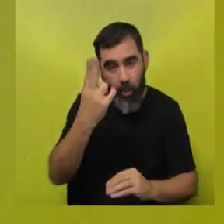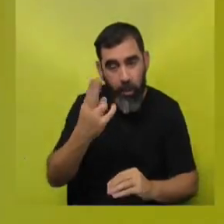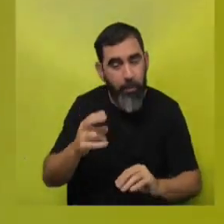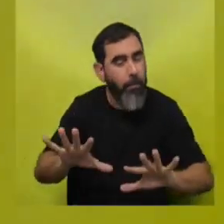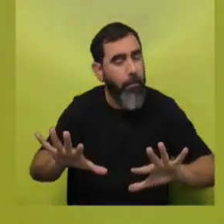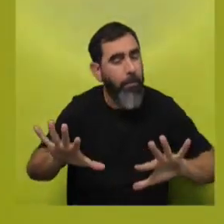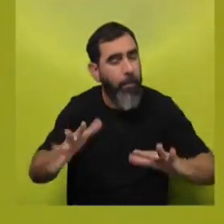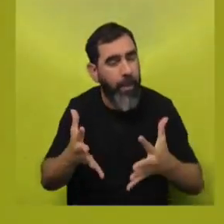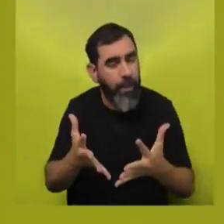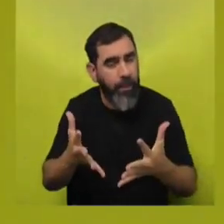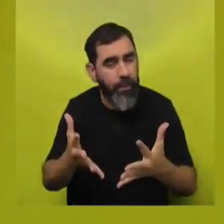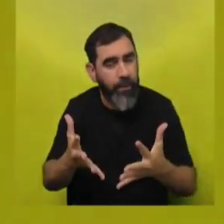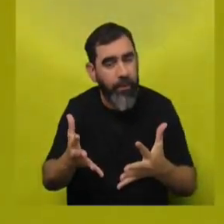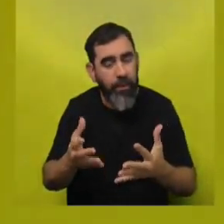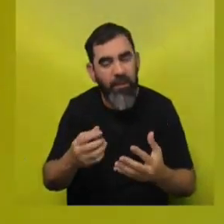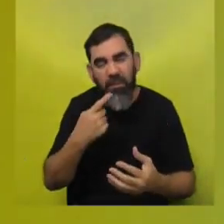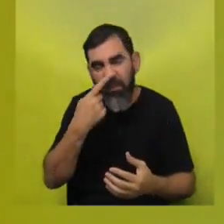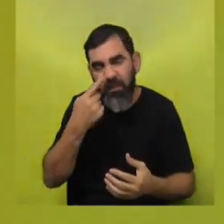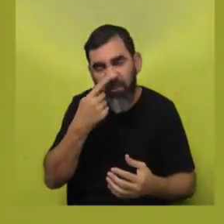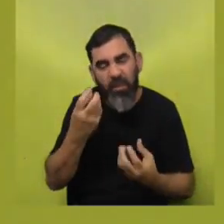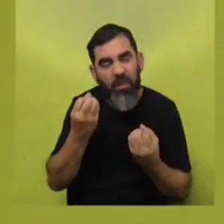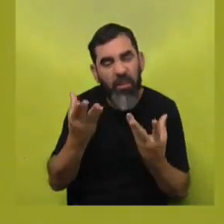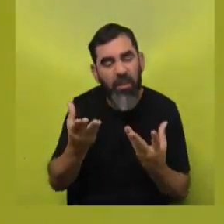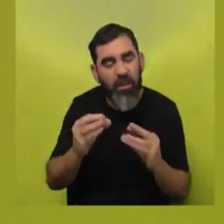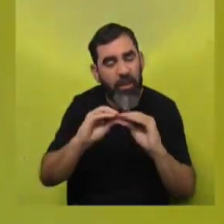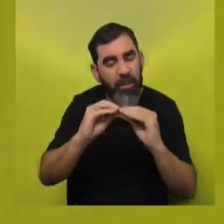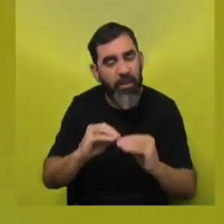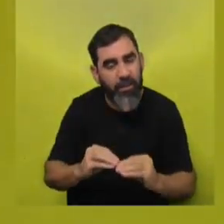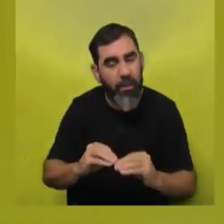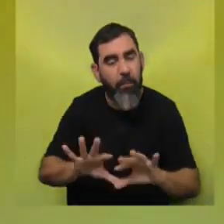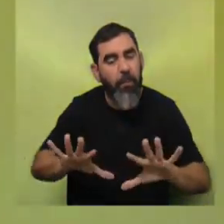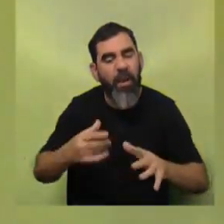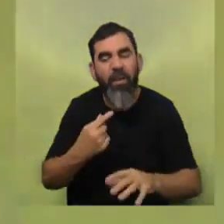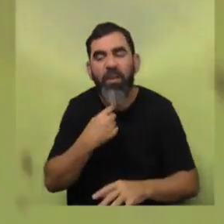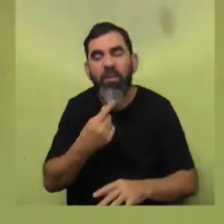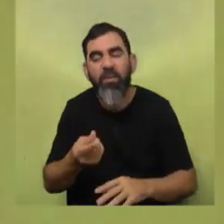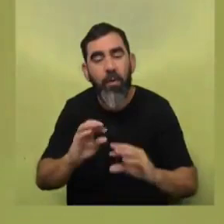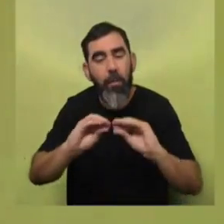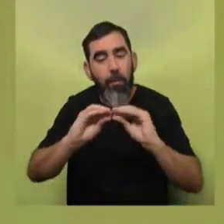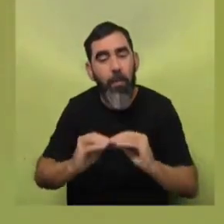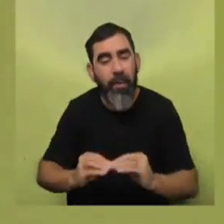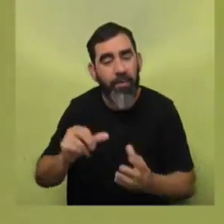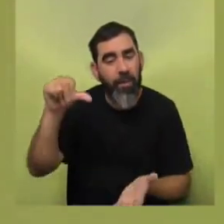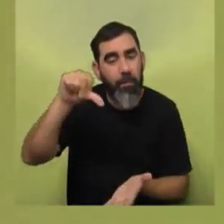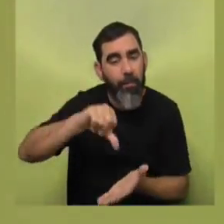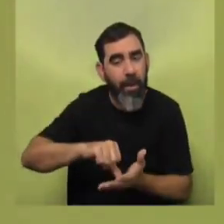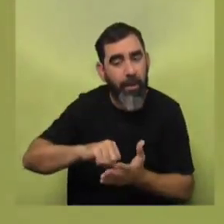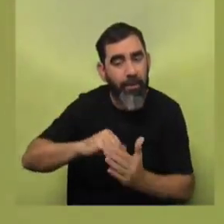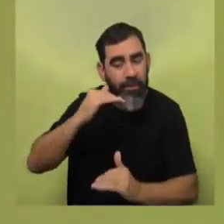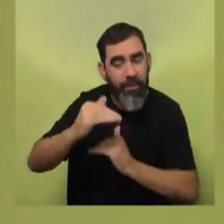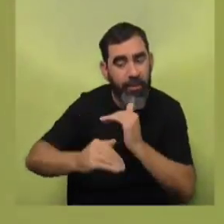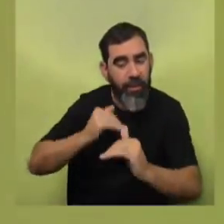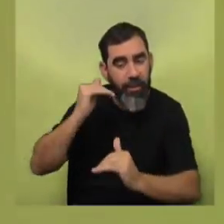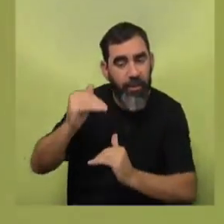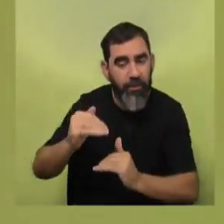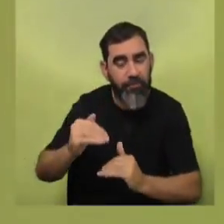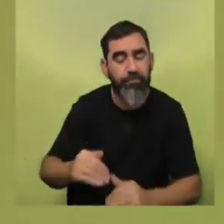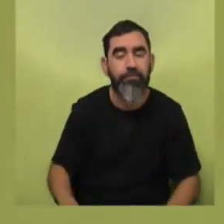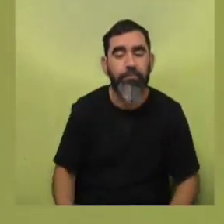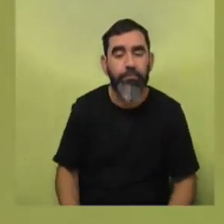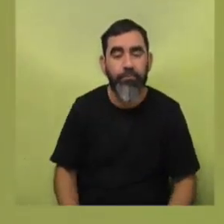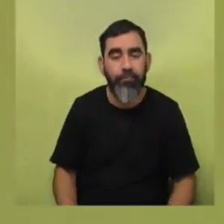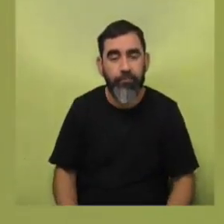qué nos importa? ¿Por qué nos importa y para qué es útil para nuestro país desarrollar, como ha desarrollado desde hace muchísimo